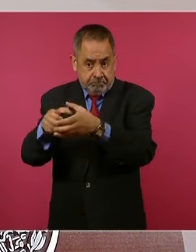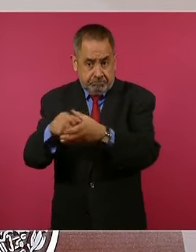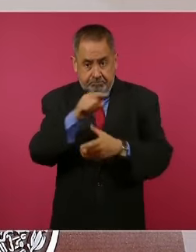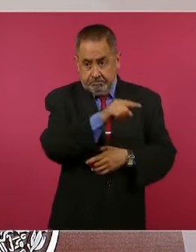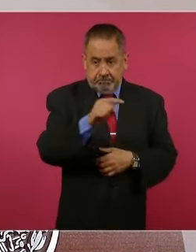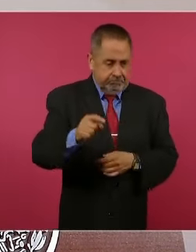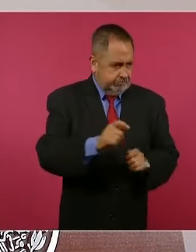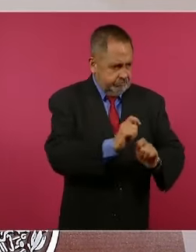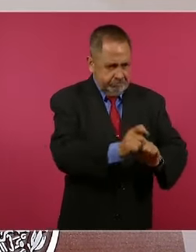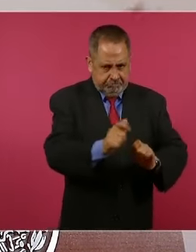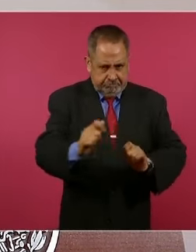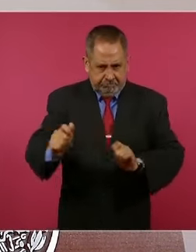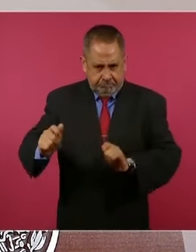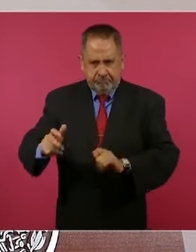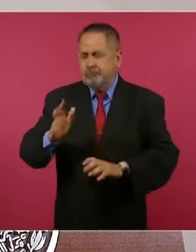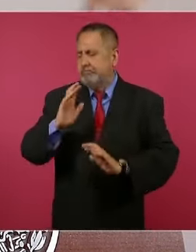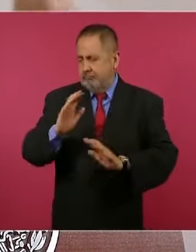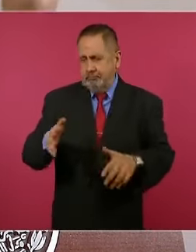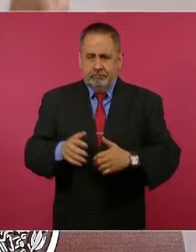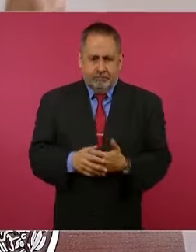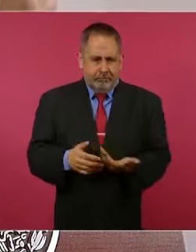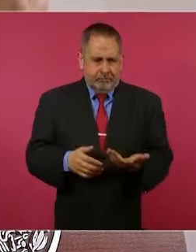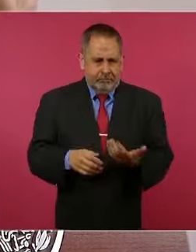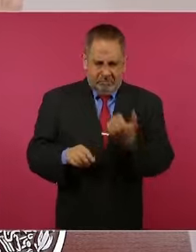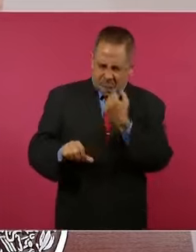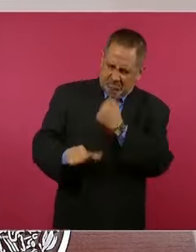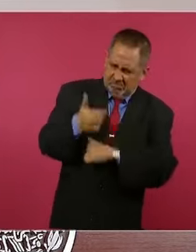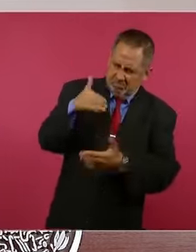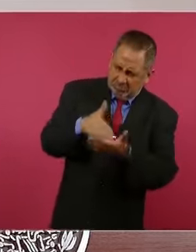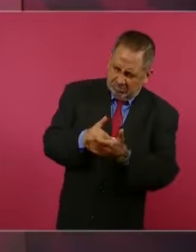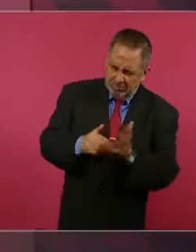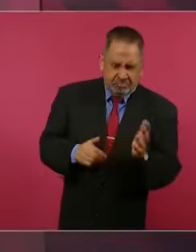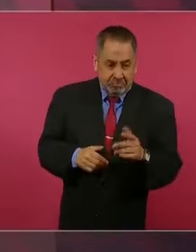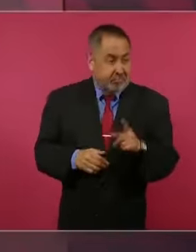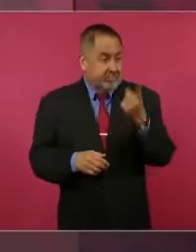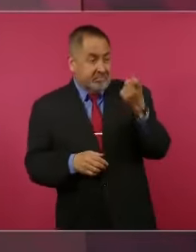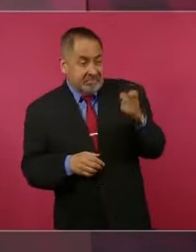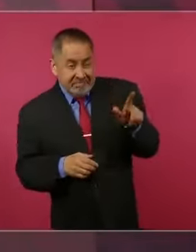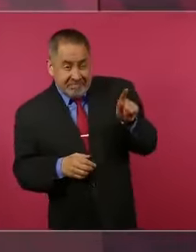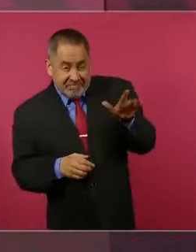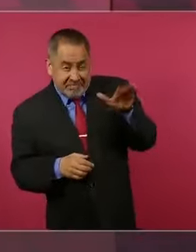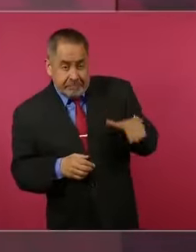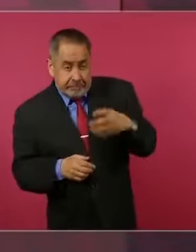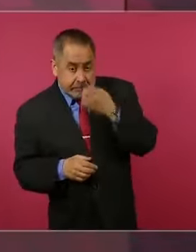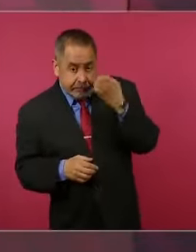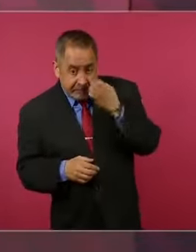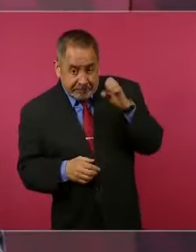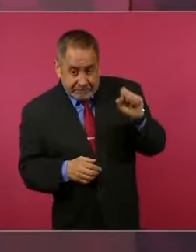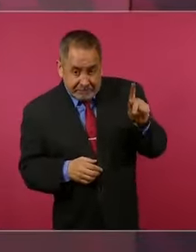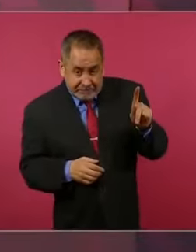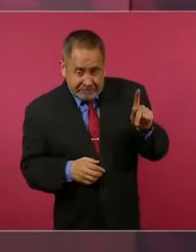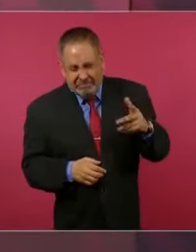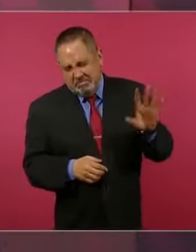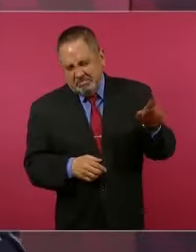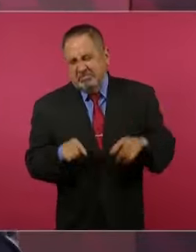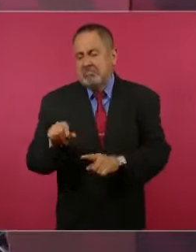familia por eso 11000 para 175000 escuelas